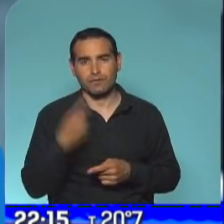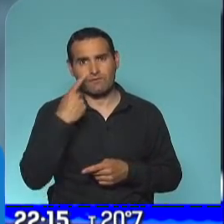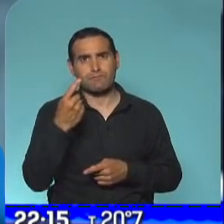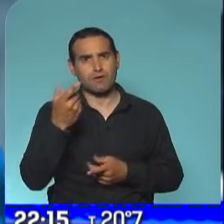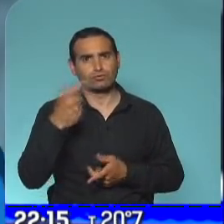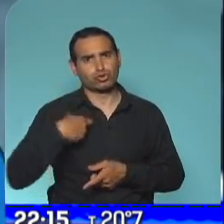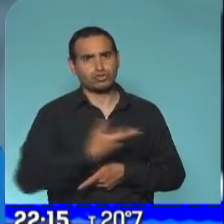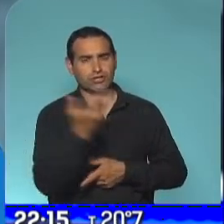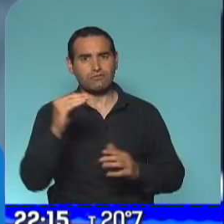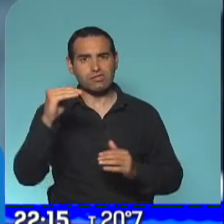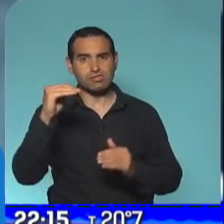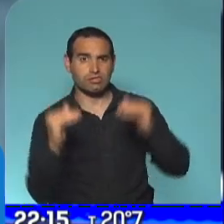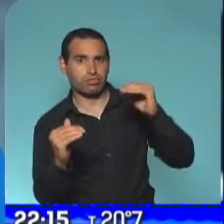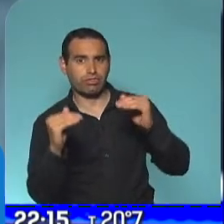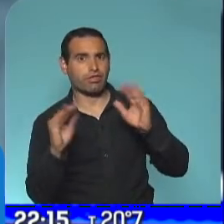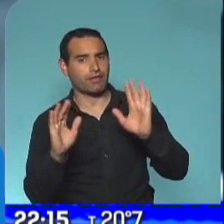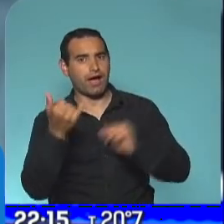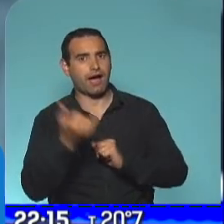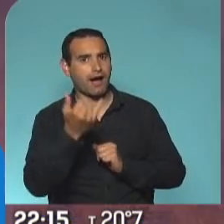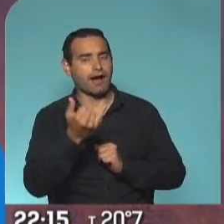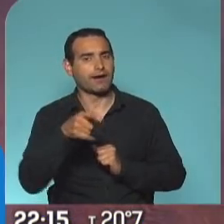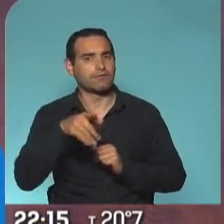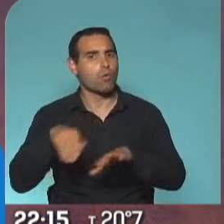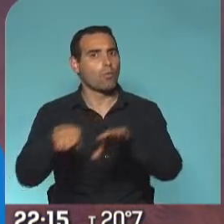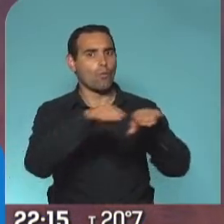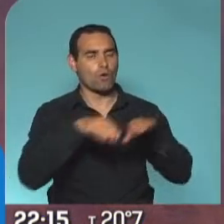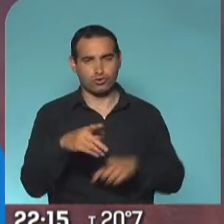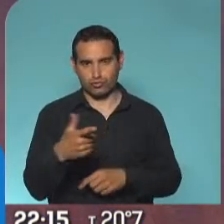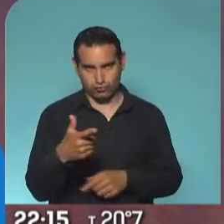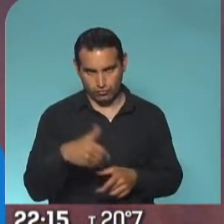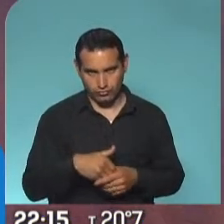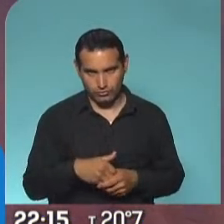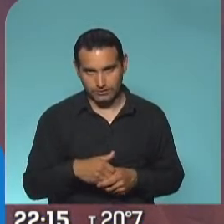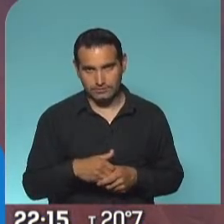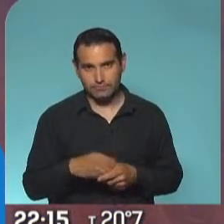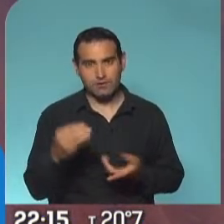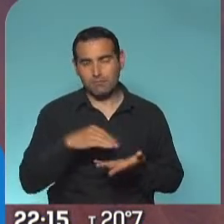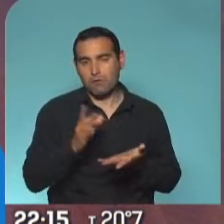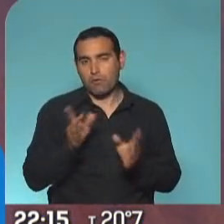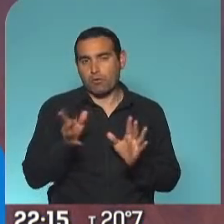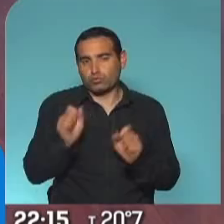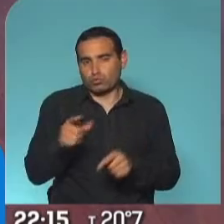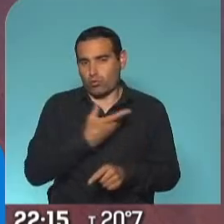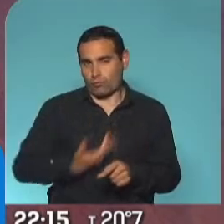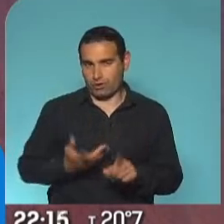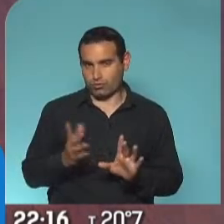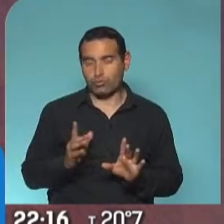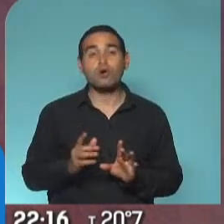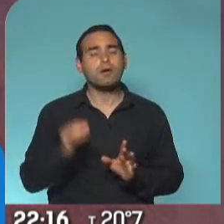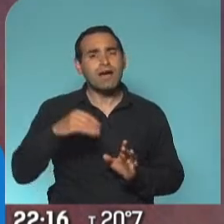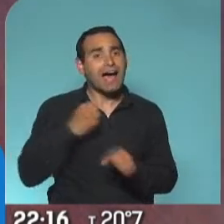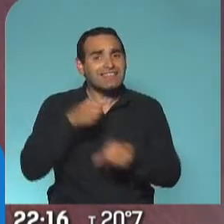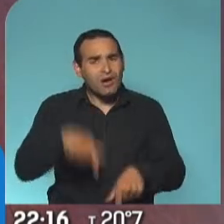desigualdades y los privilegios que hoy tiene esa sociedad chilena y esa política chilena, y hasta ahora no se había